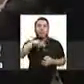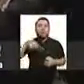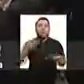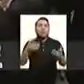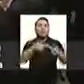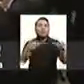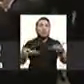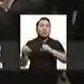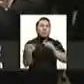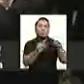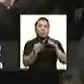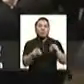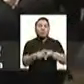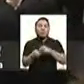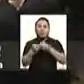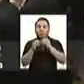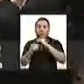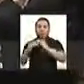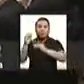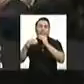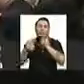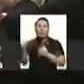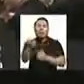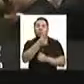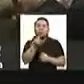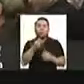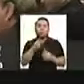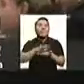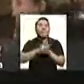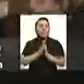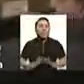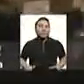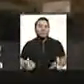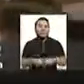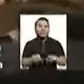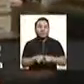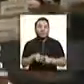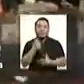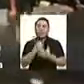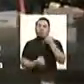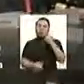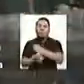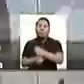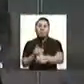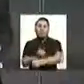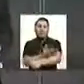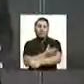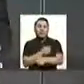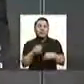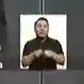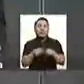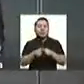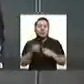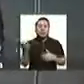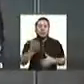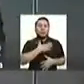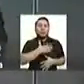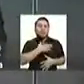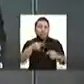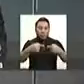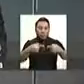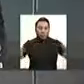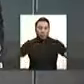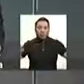desastres, operaciones de mantenimiento de la paz, medidas de fomento de la confianza, cooperación en el desminado humanitario en la